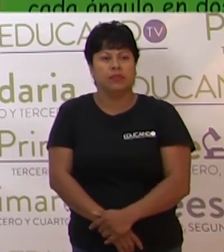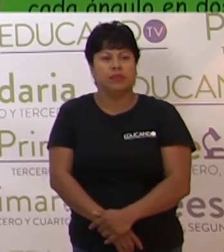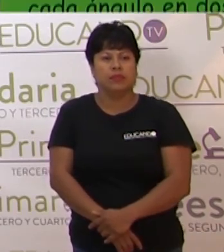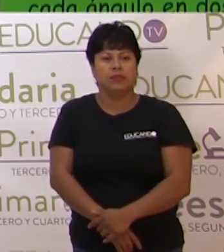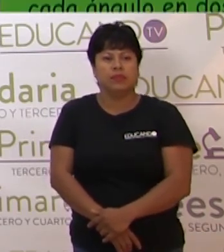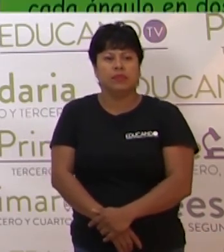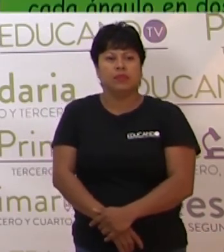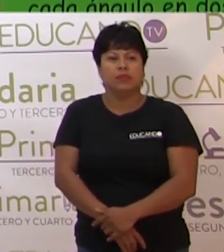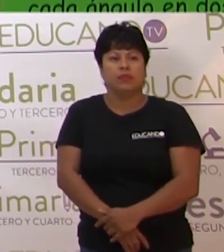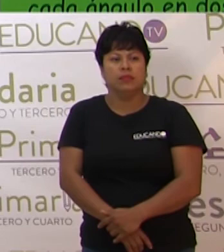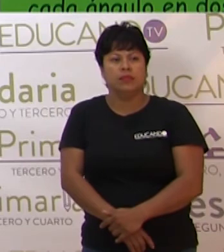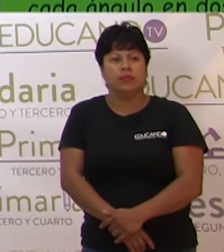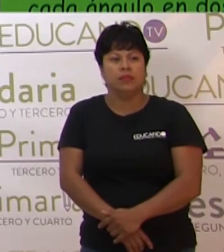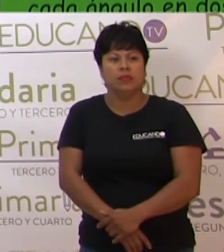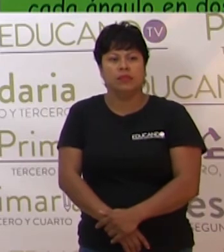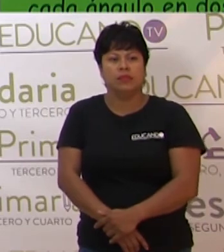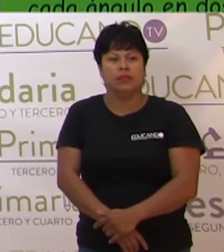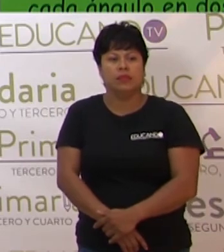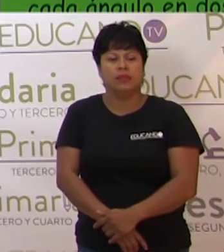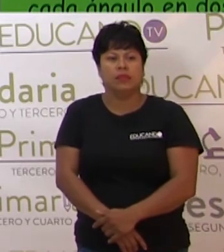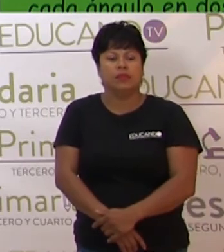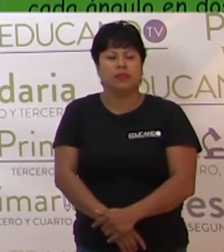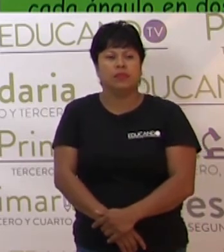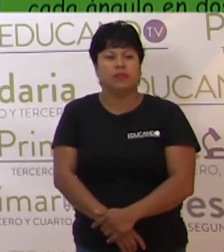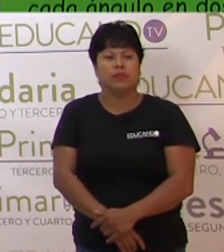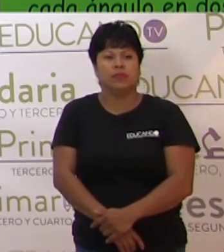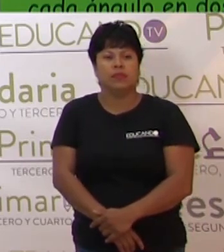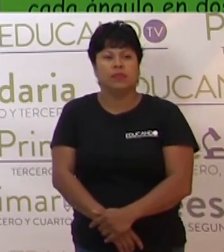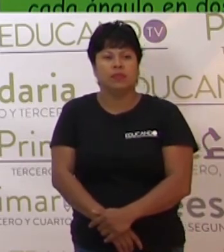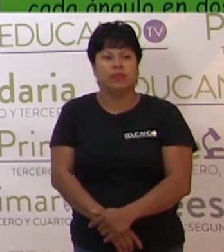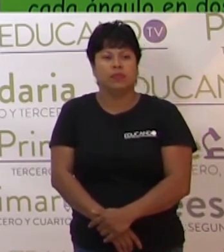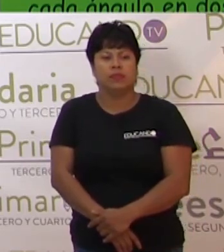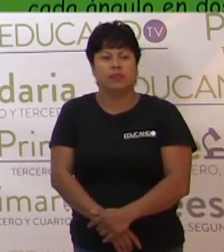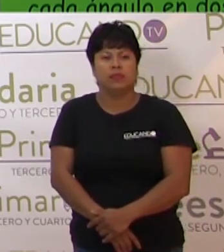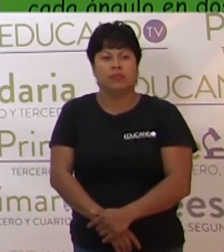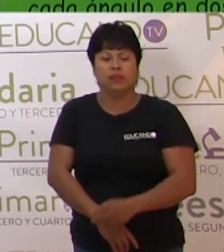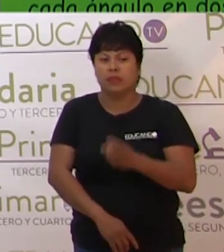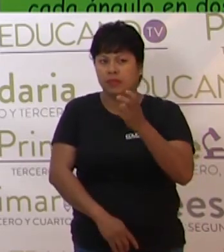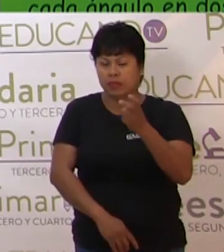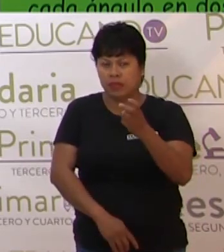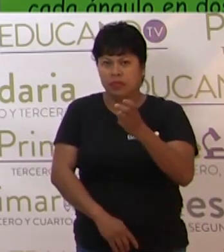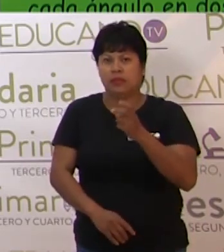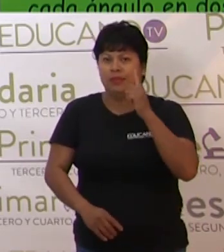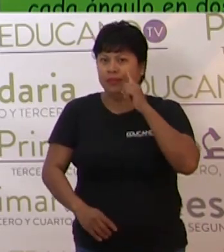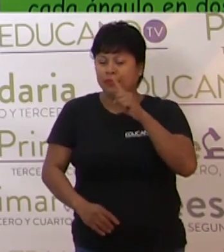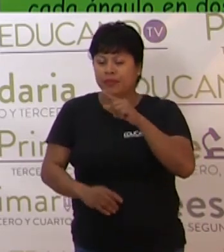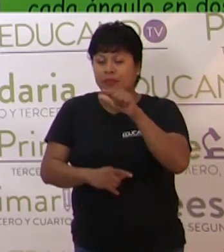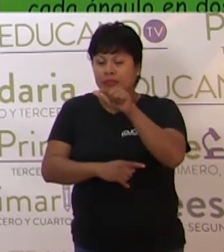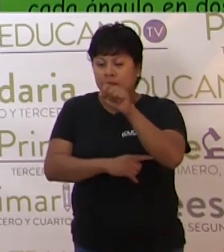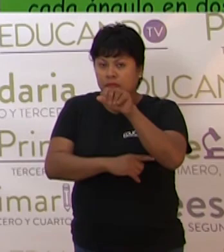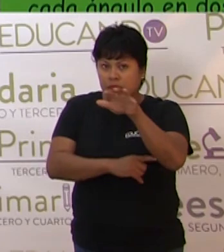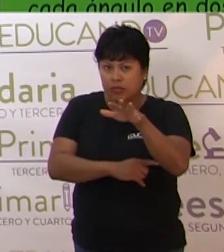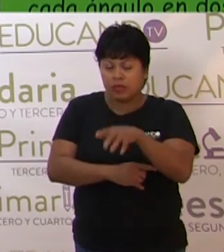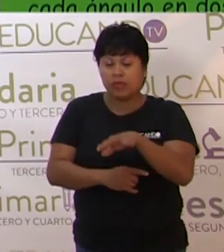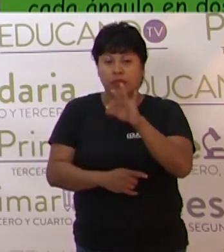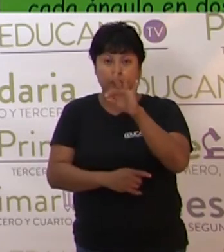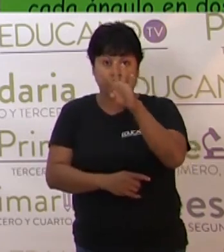10-15 17.5 aquí nos quedaría según estos 49